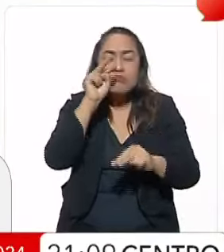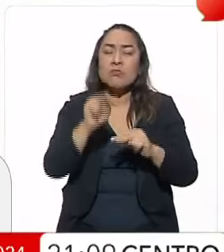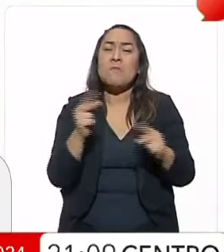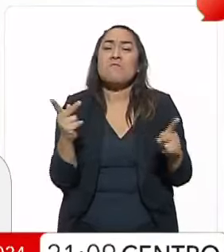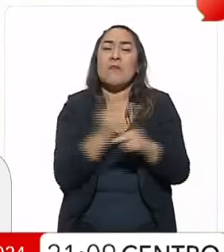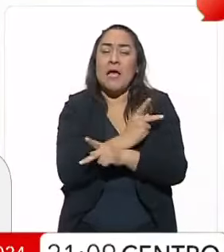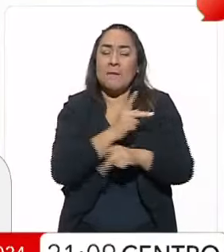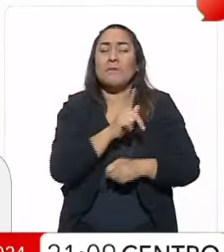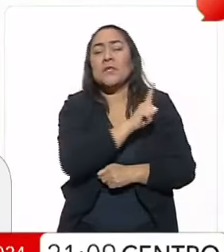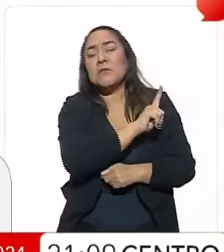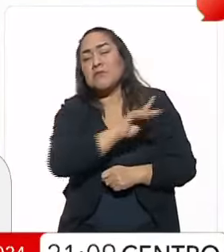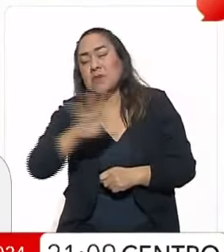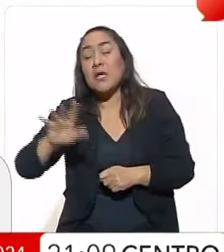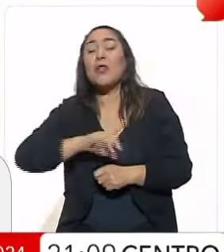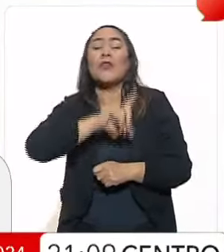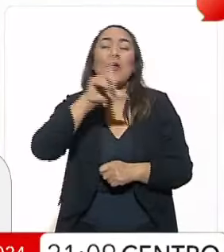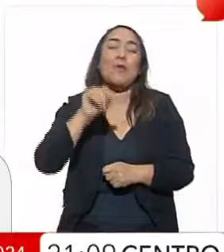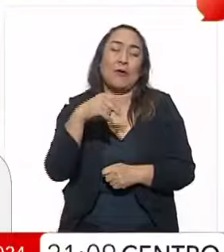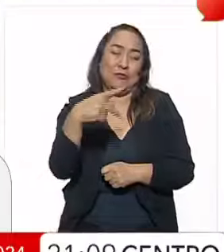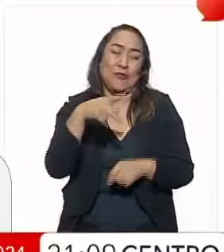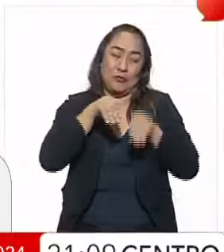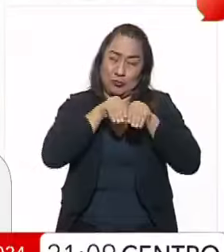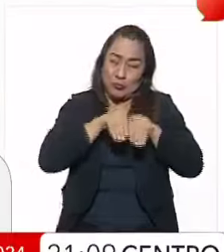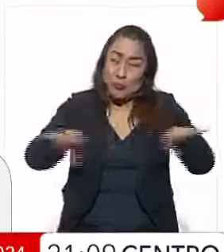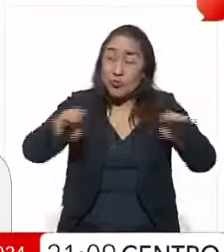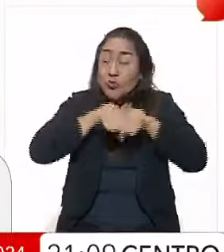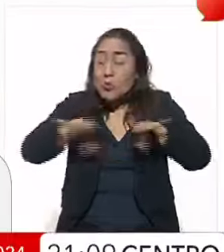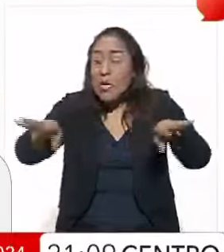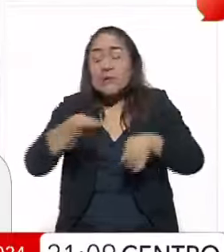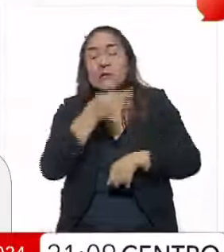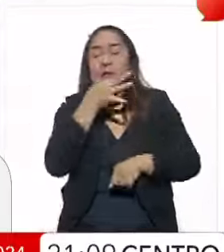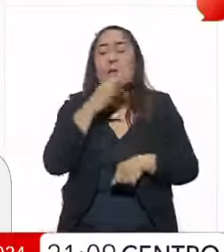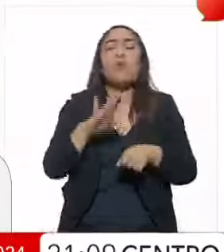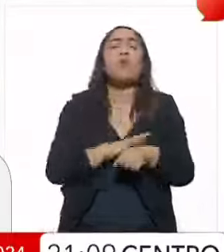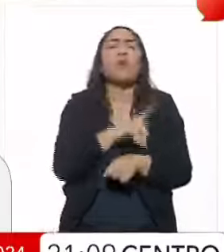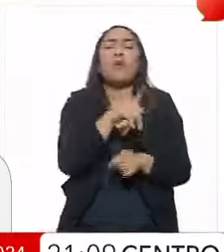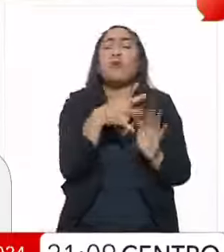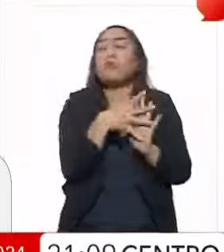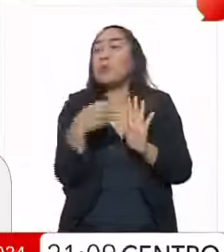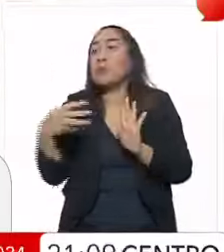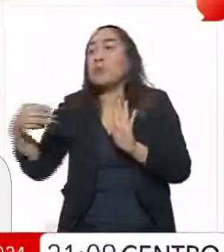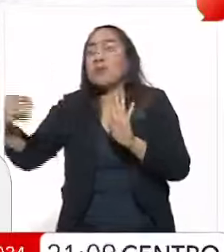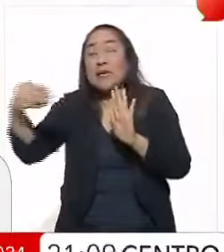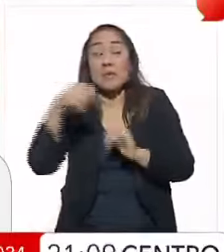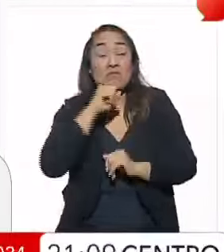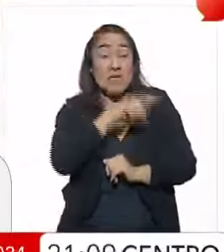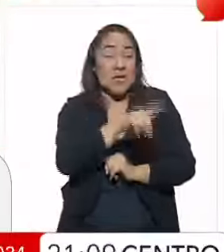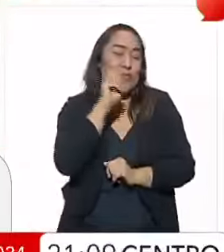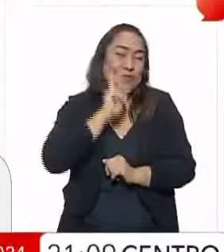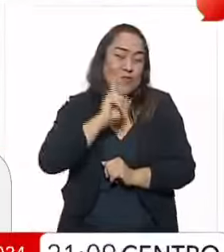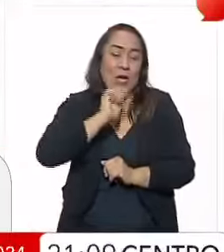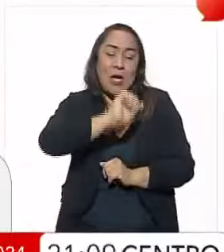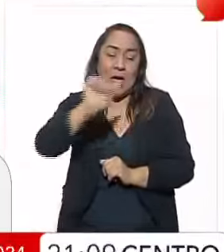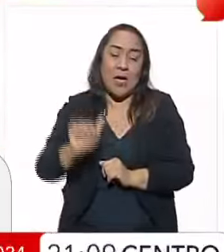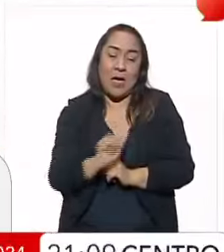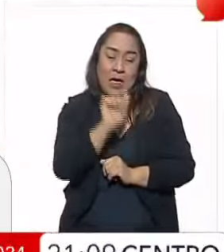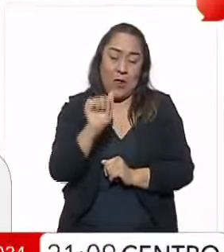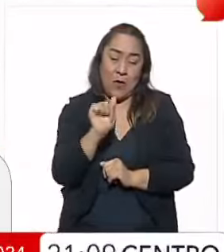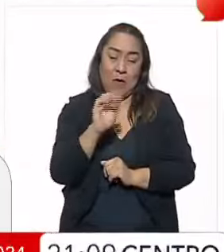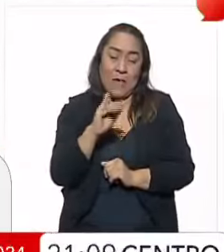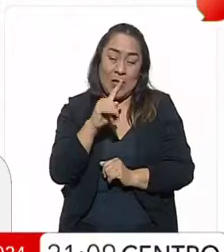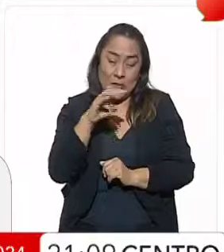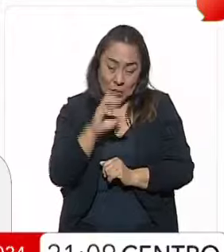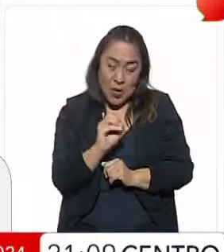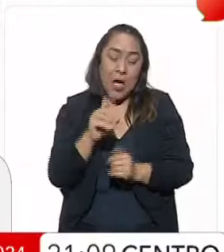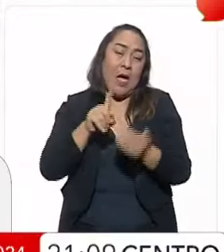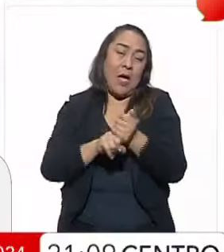días. Parte de la viralidad de la publicación original se debió a que el tema fue replicado por la usuaria @bactoapril dentro de